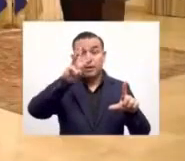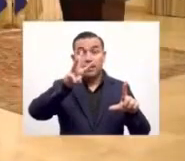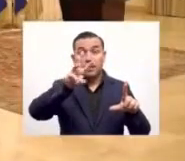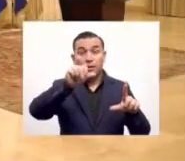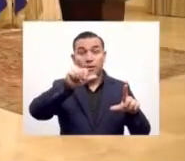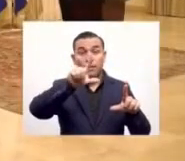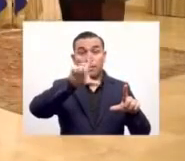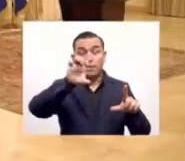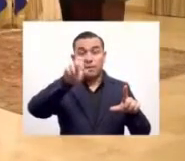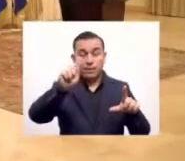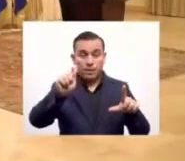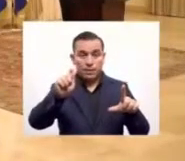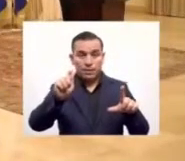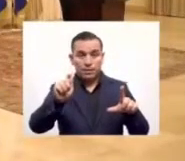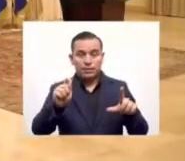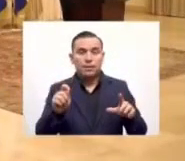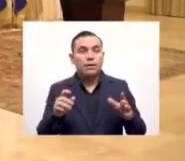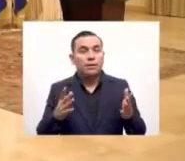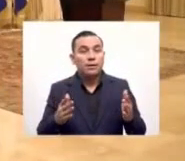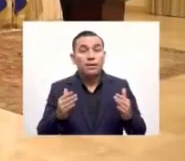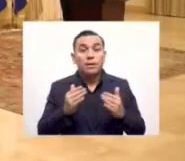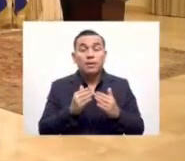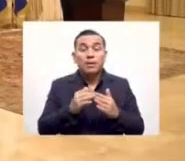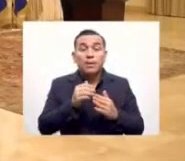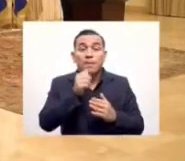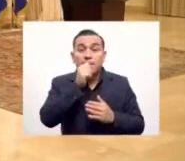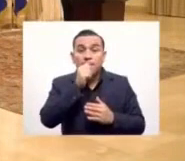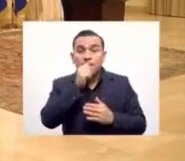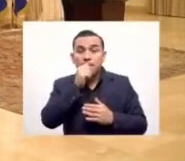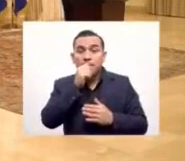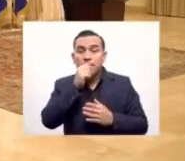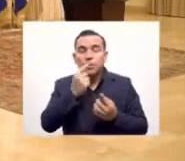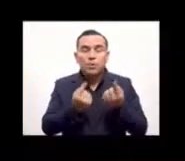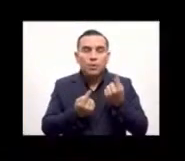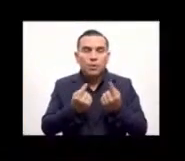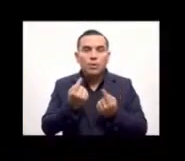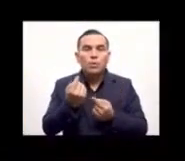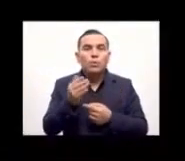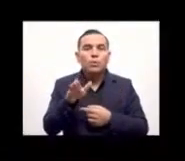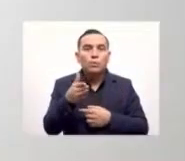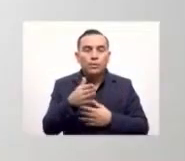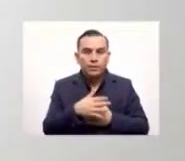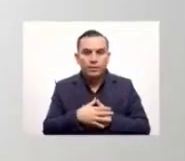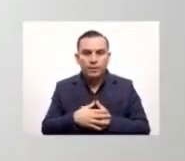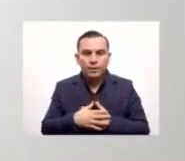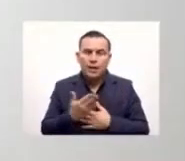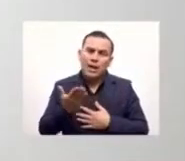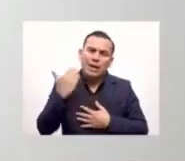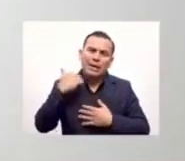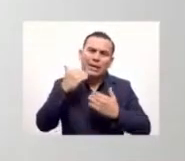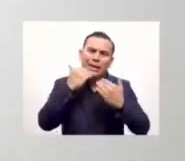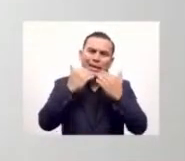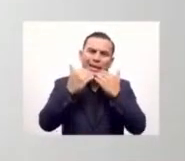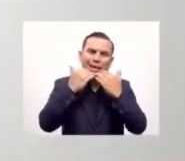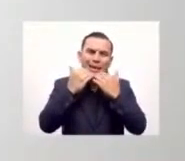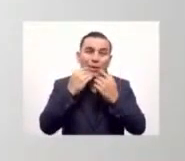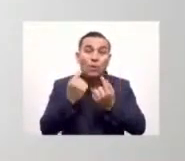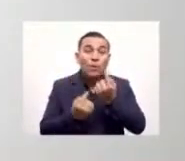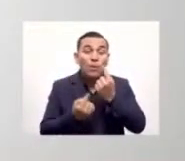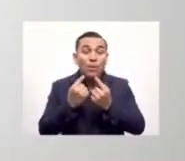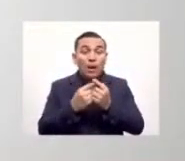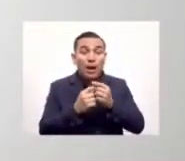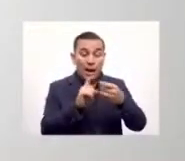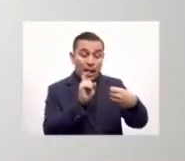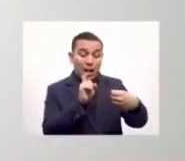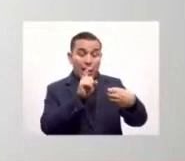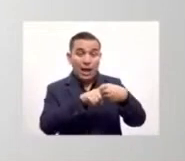sí, efectivamente, o sea, sálganse del dólar, ¿no? Sin ningún problema, utilicen Bitcoin. Esa es la verdadera